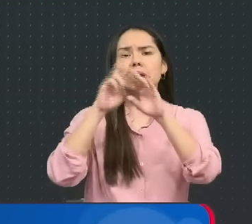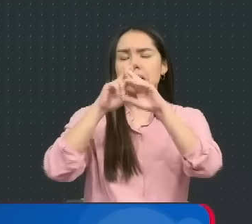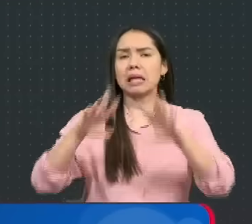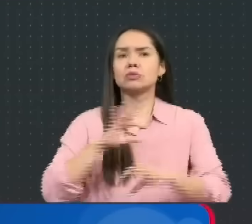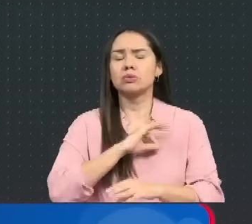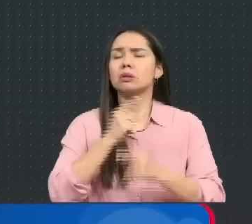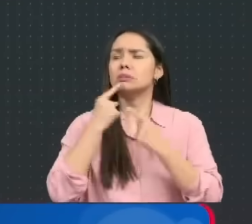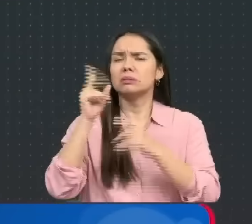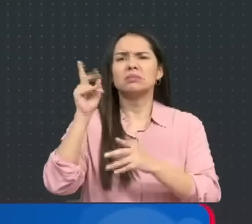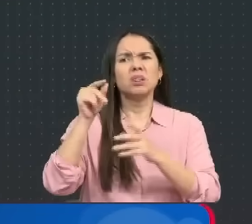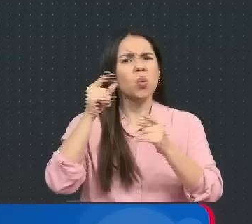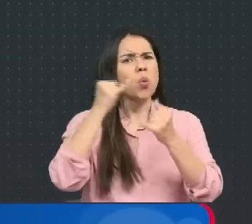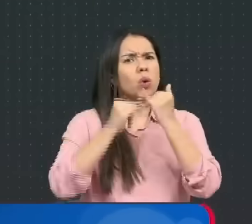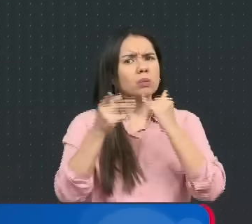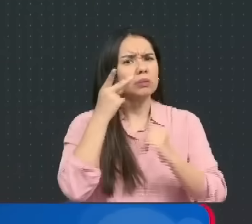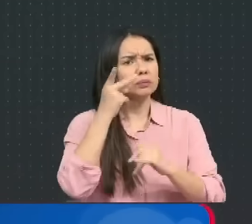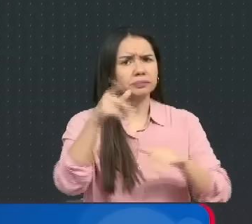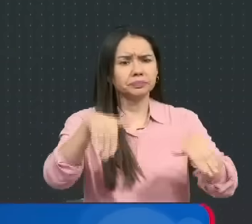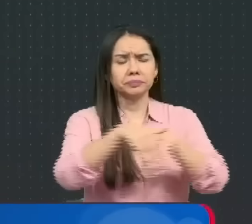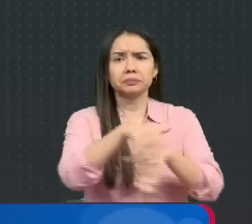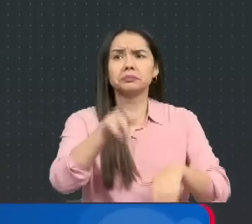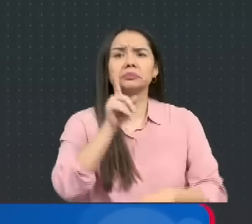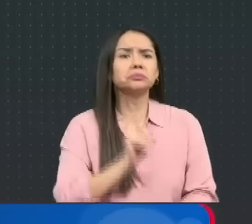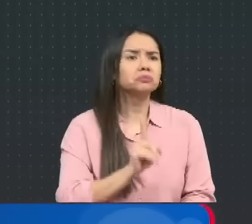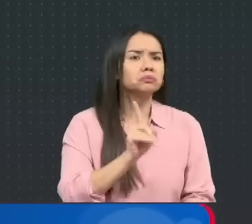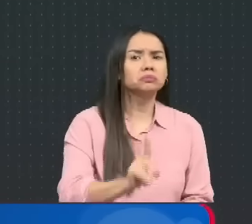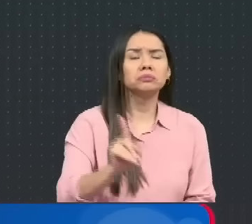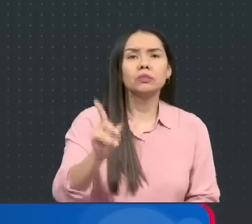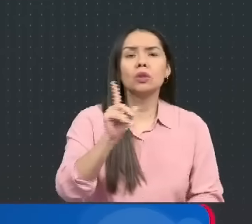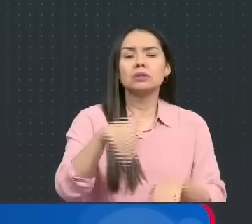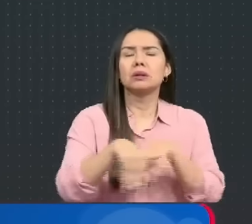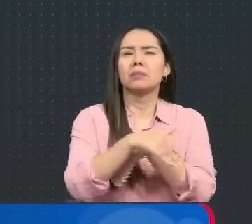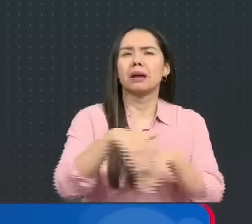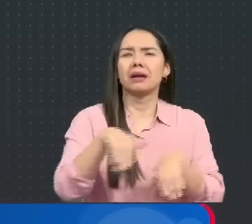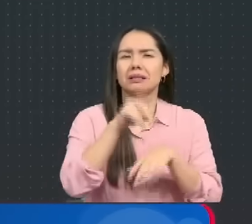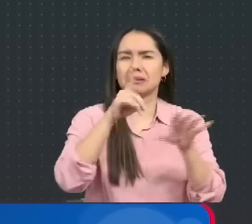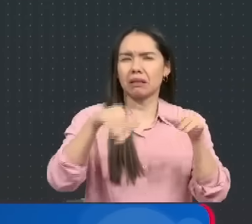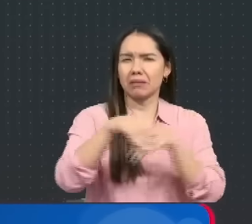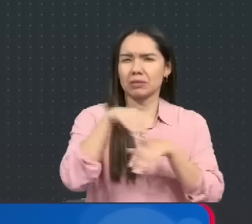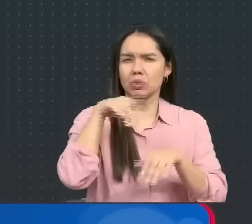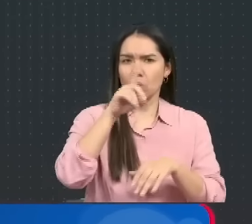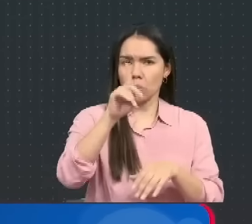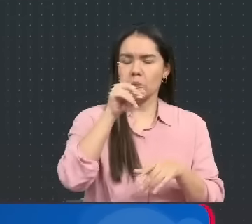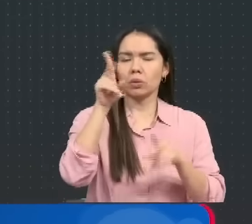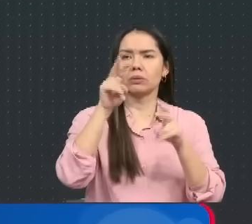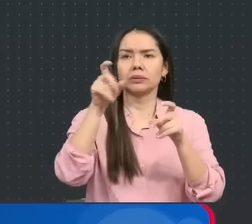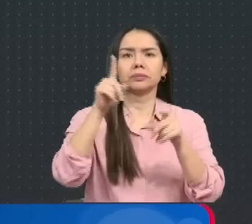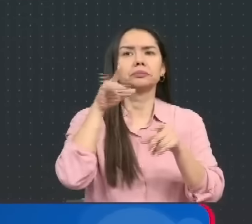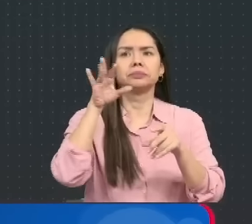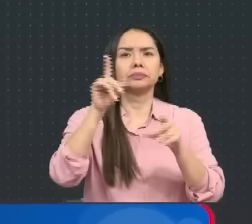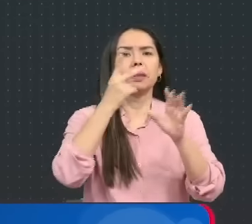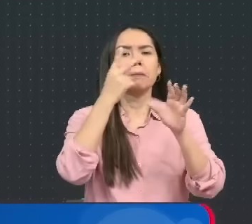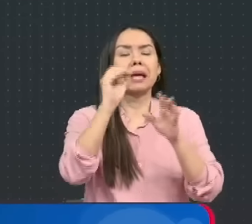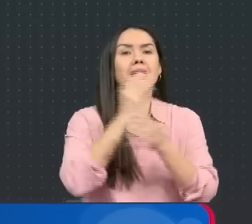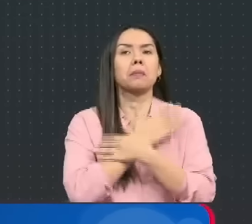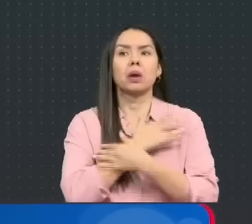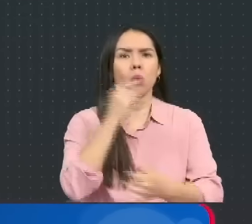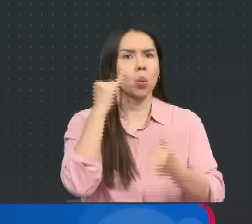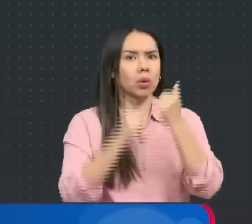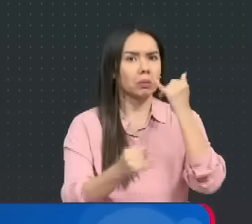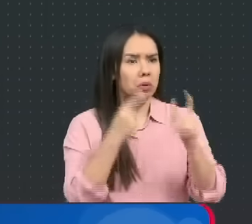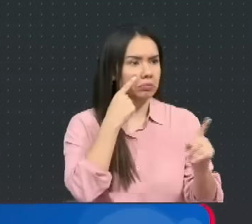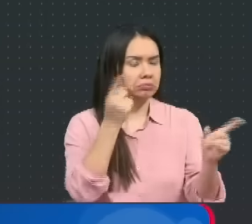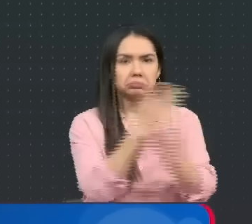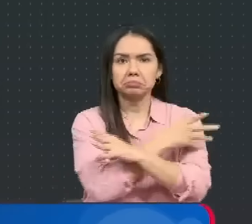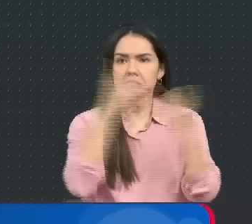familiares indicaron que la última vez que supieron de su paradero fue el lunes 20 de mayo, cuando se encontraba en la zona 1 de la capital. La